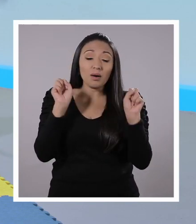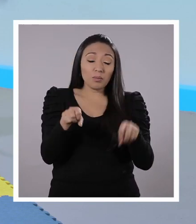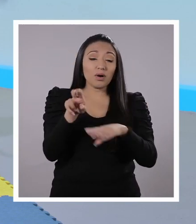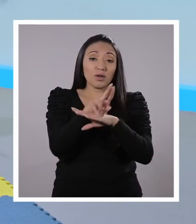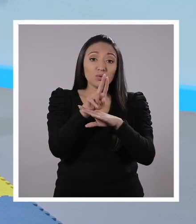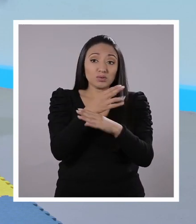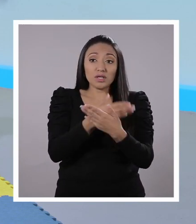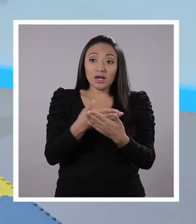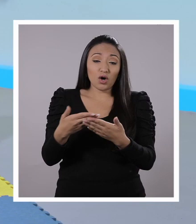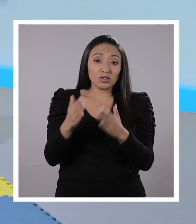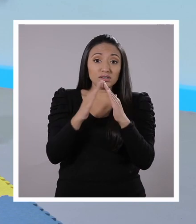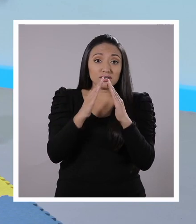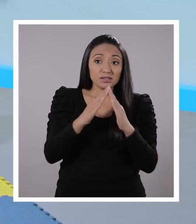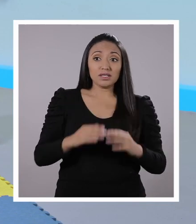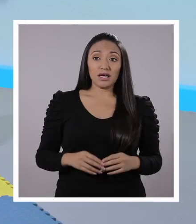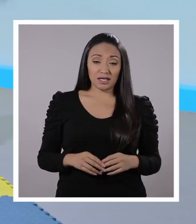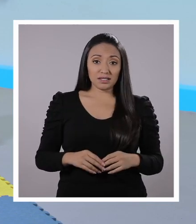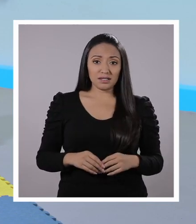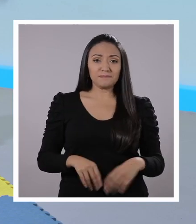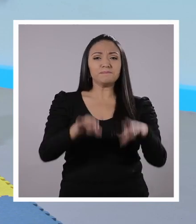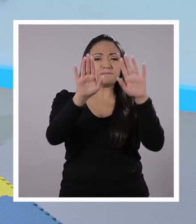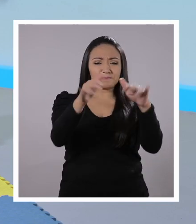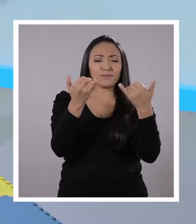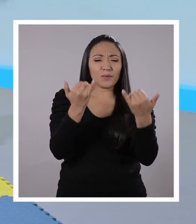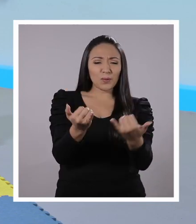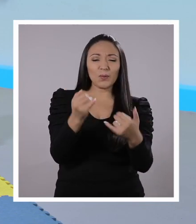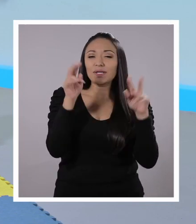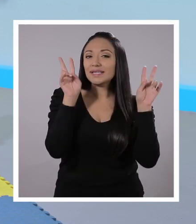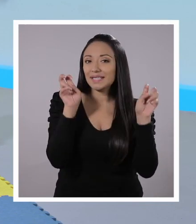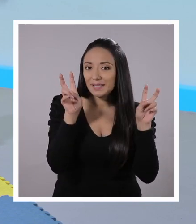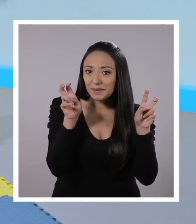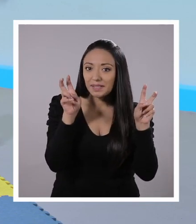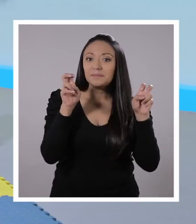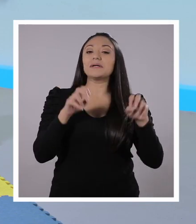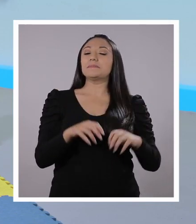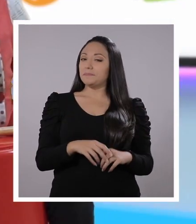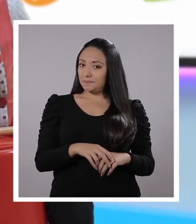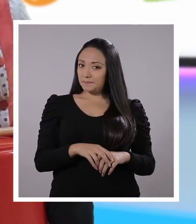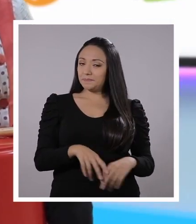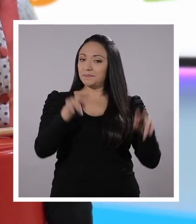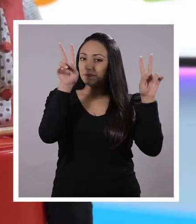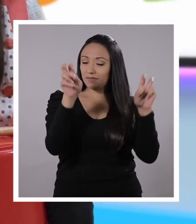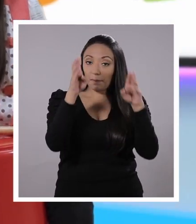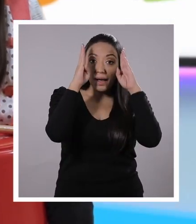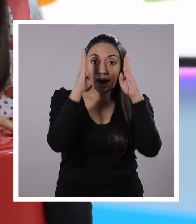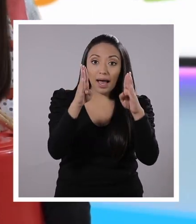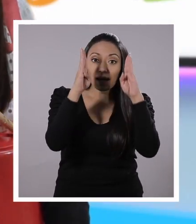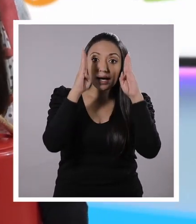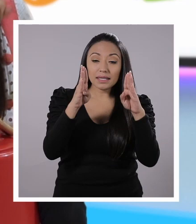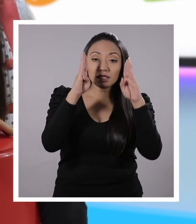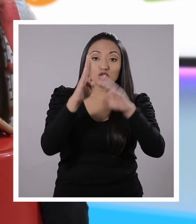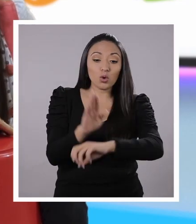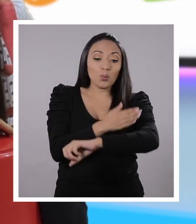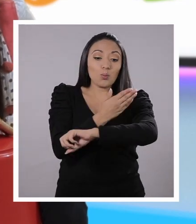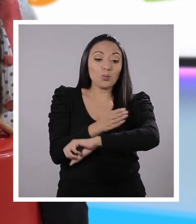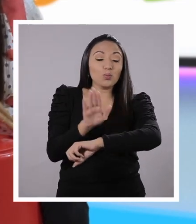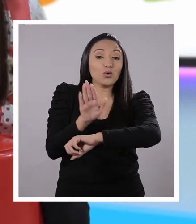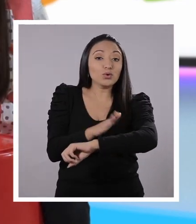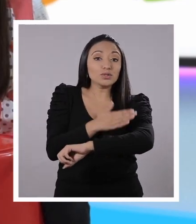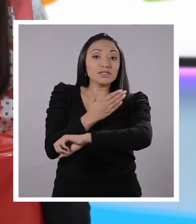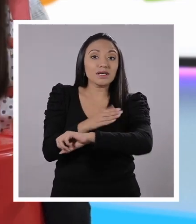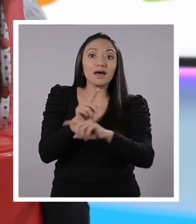utilizar cosas que tenemos en casa. Oye, Monse, ¿y qué vamos a hablar en este programa? Pues el día de hoy vamos a enfocarnos en la